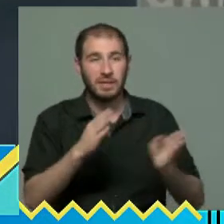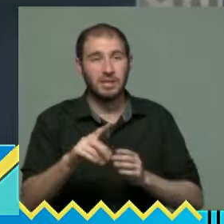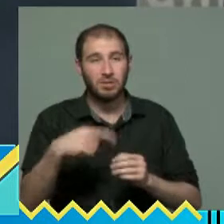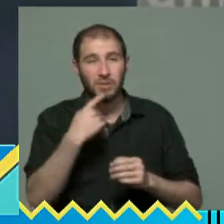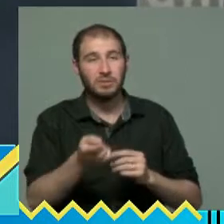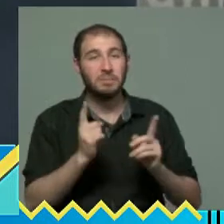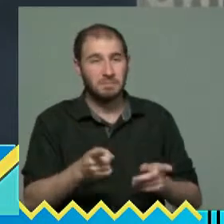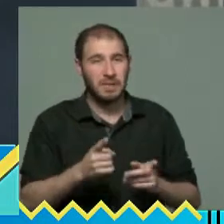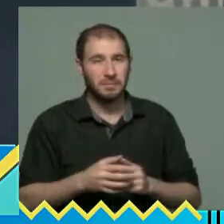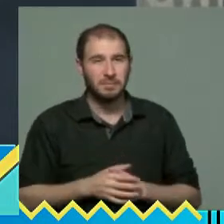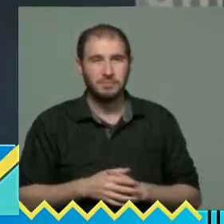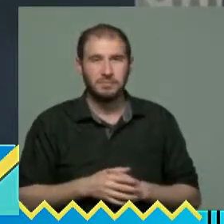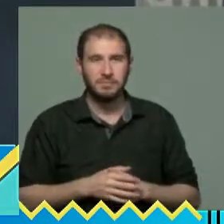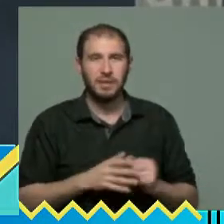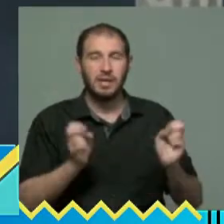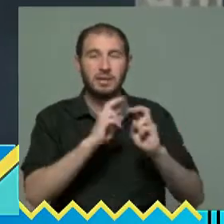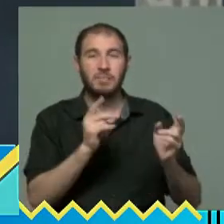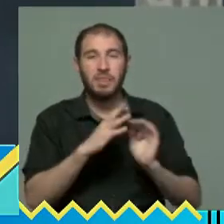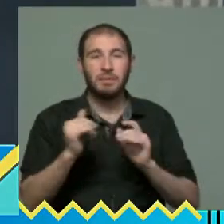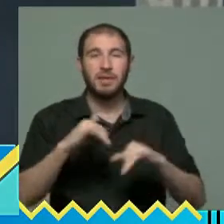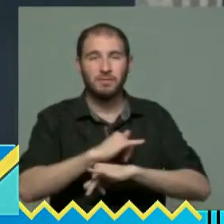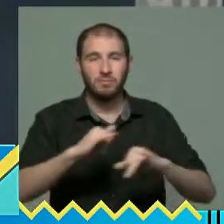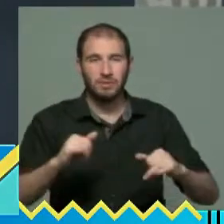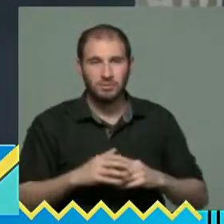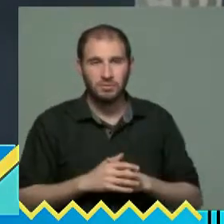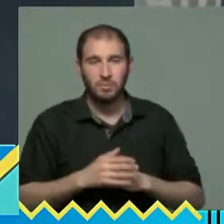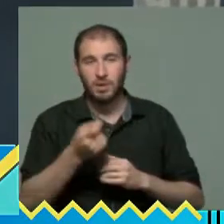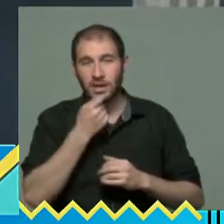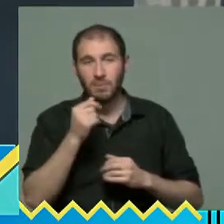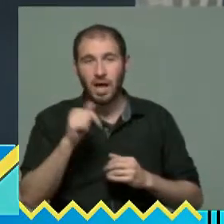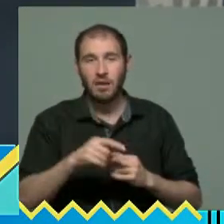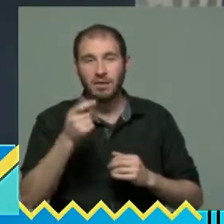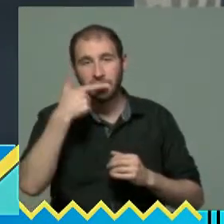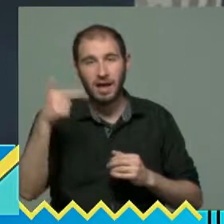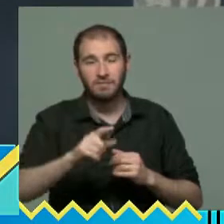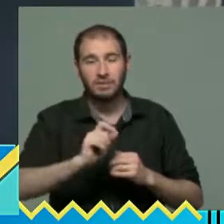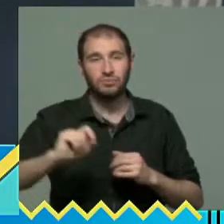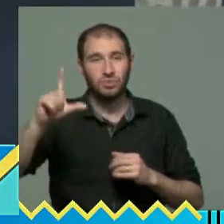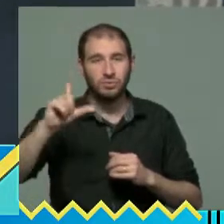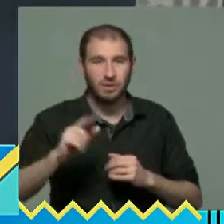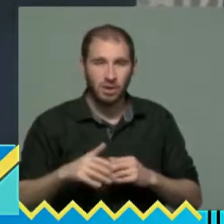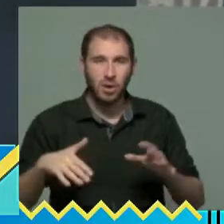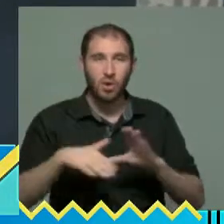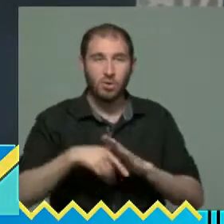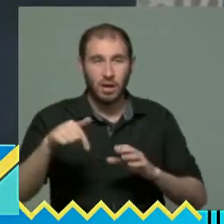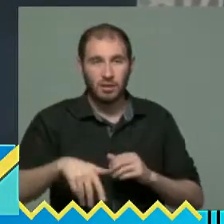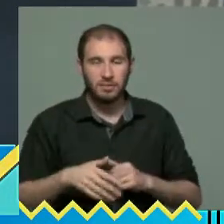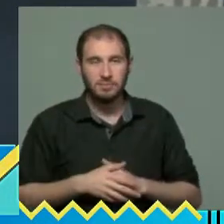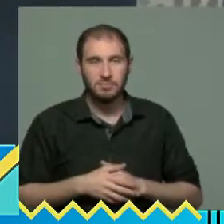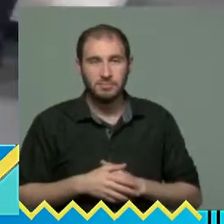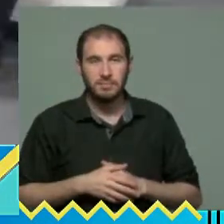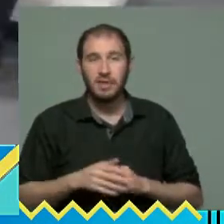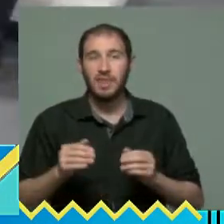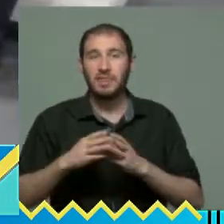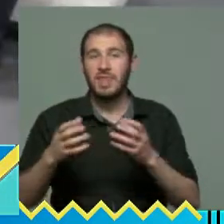misma pregunta era justamente acerca del tratamiento de la información, de, por ejemplo, ahora que hay subas de nafta, que vienen justamente ahora. Claro. Bueno, Los